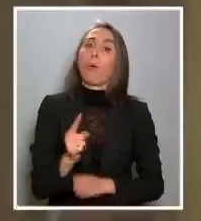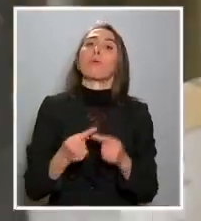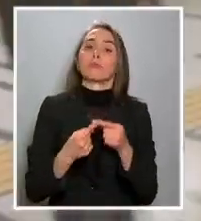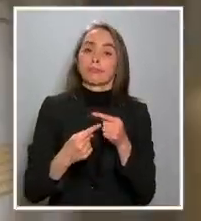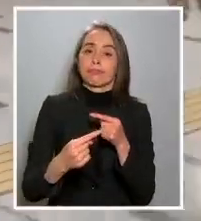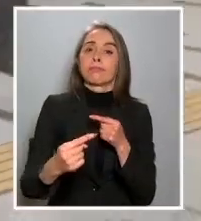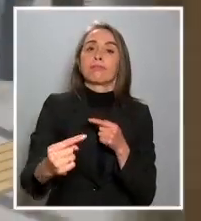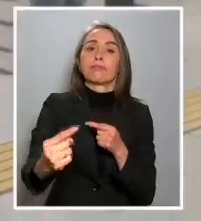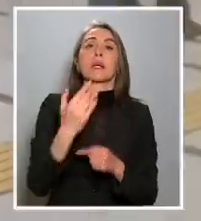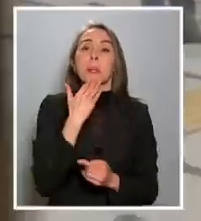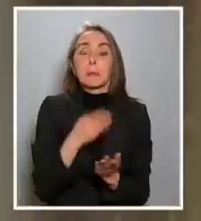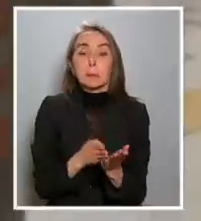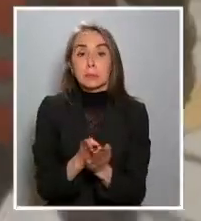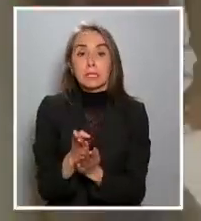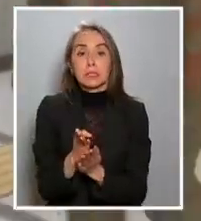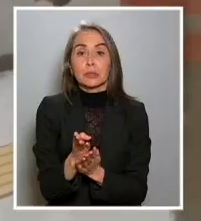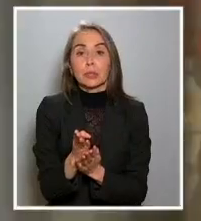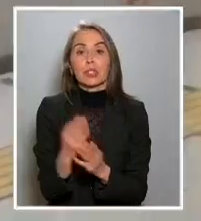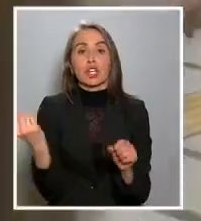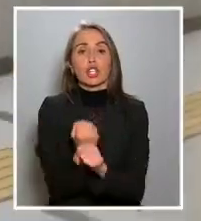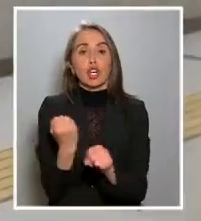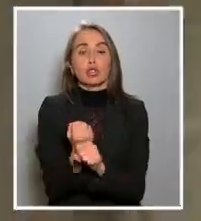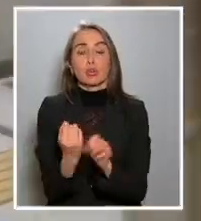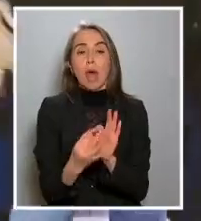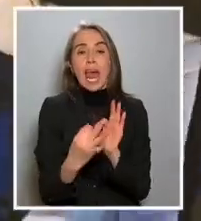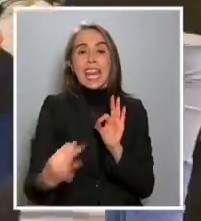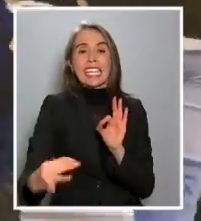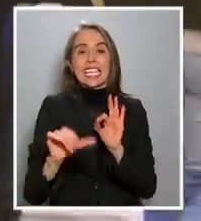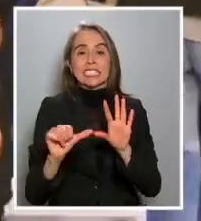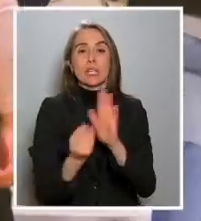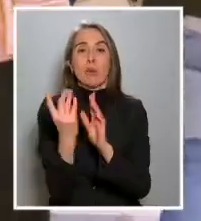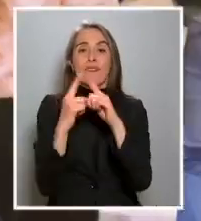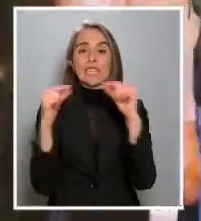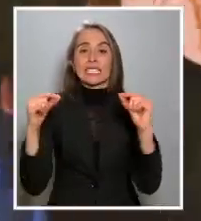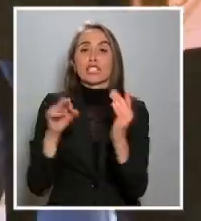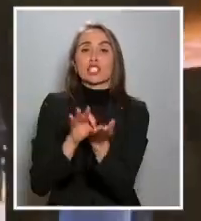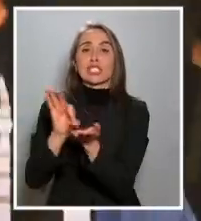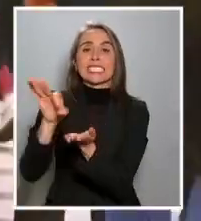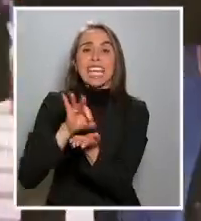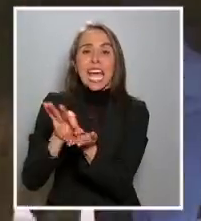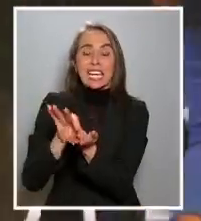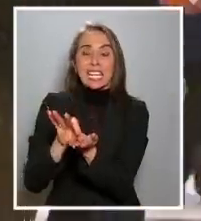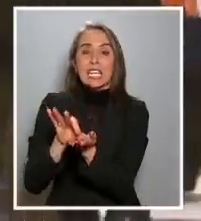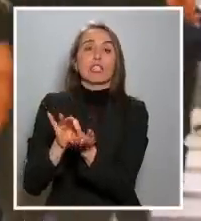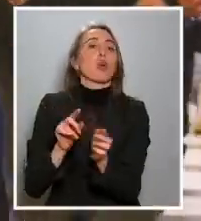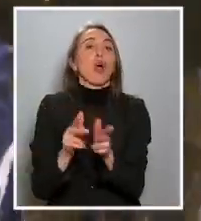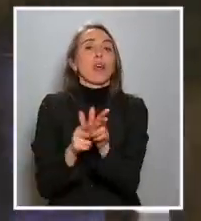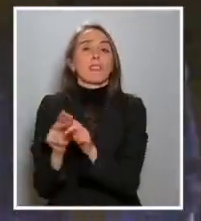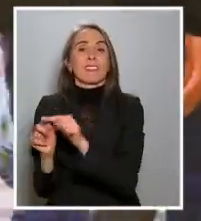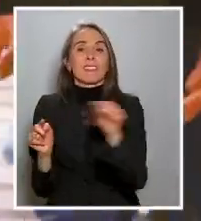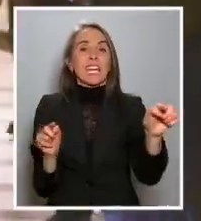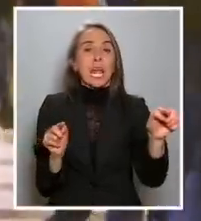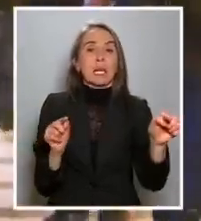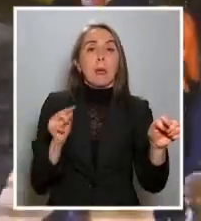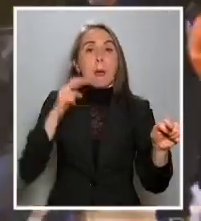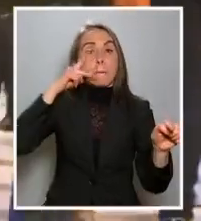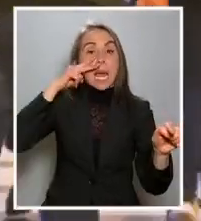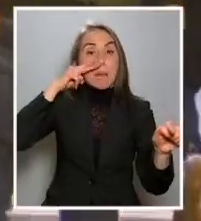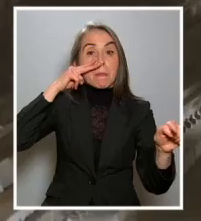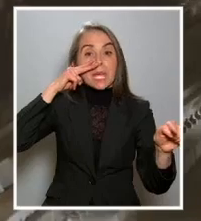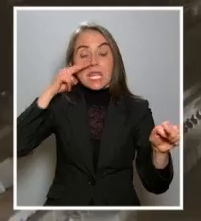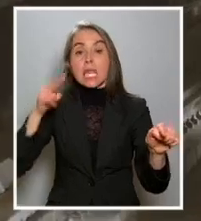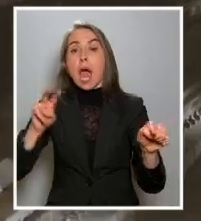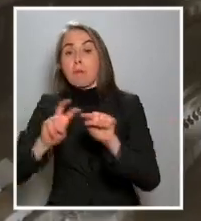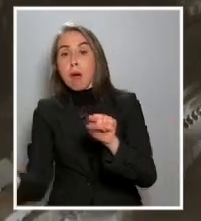También hemos iniciado las obras para extender la línea 6 con una nueva estación en Cerrillos, que conectará con el tren a Melipilla. Y